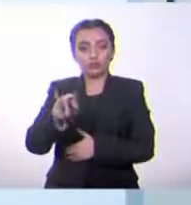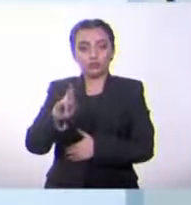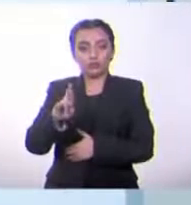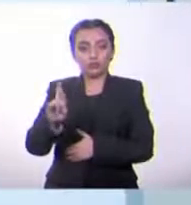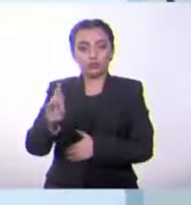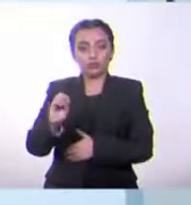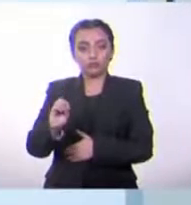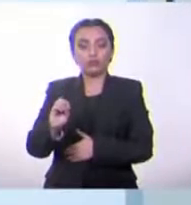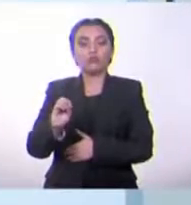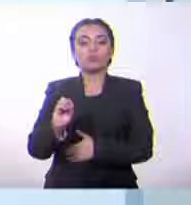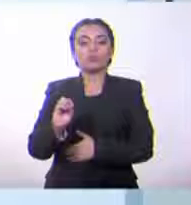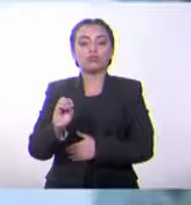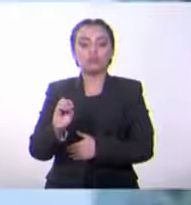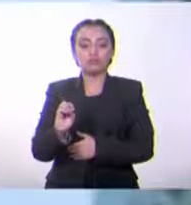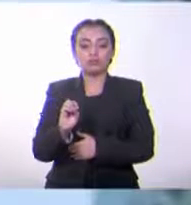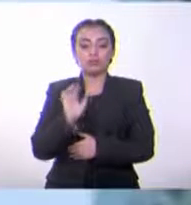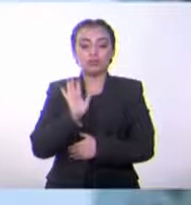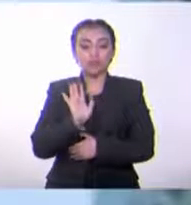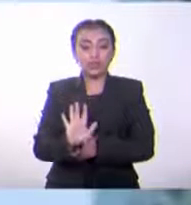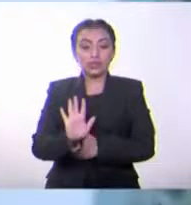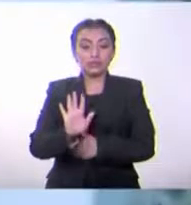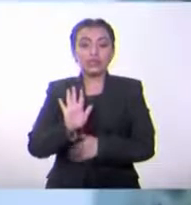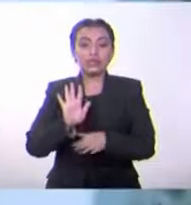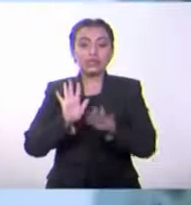Y es